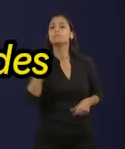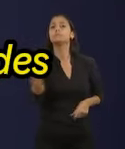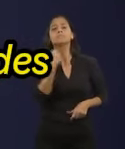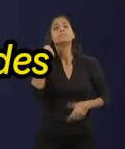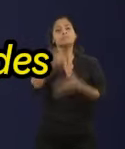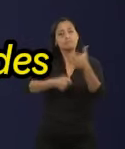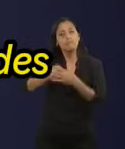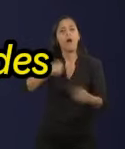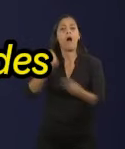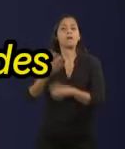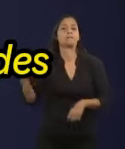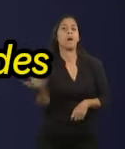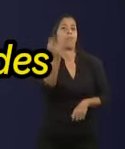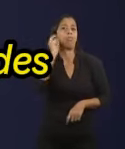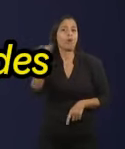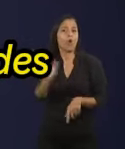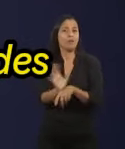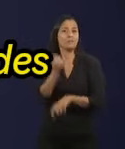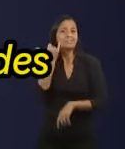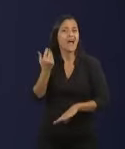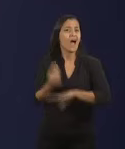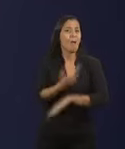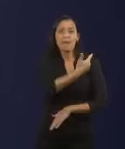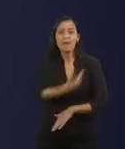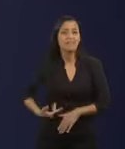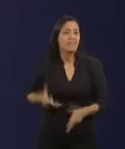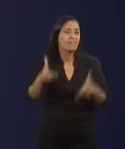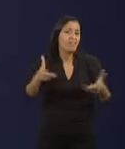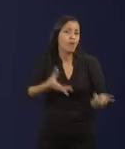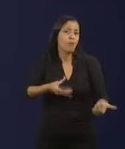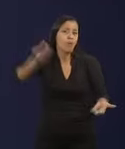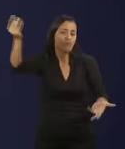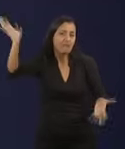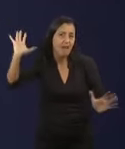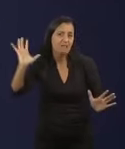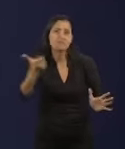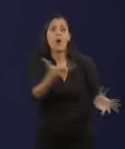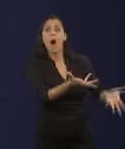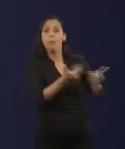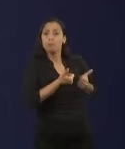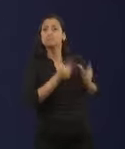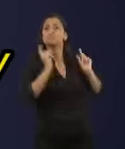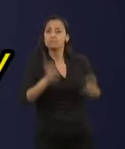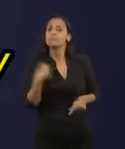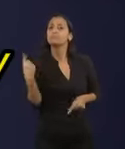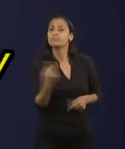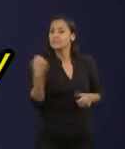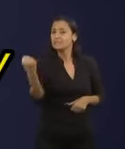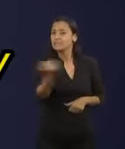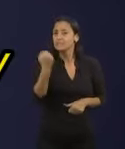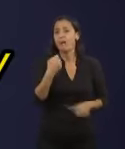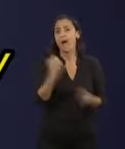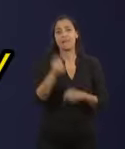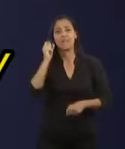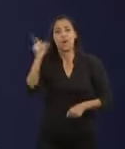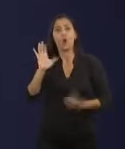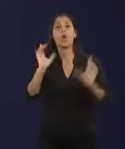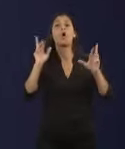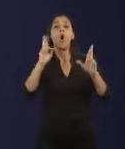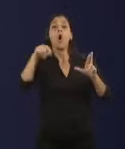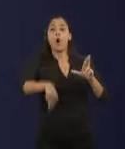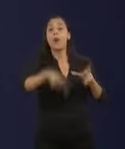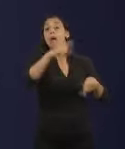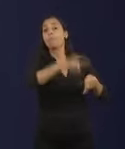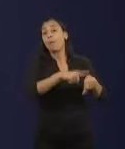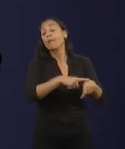muchos en muchas oportunidades eh Por supuesto que nos hubiese encantado no estar ahora debatiendo la ley bases